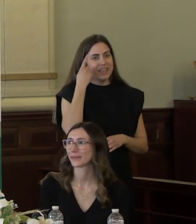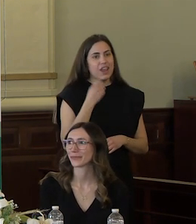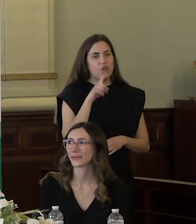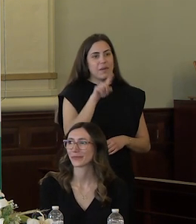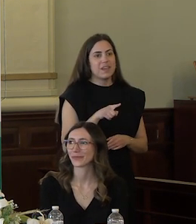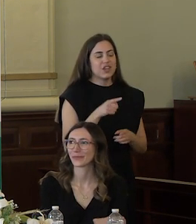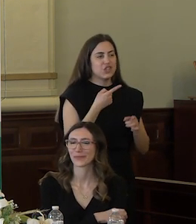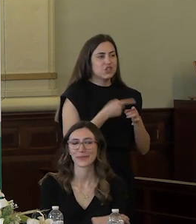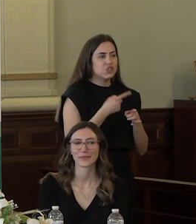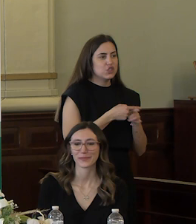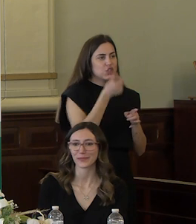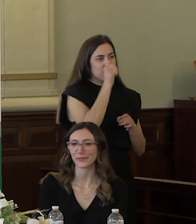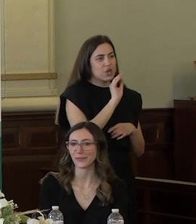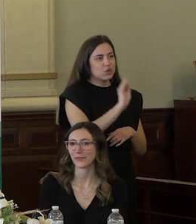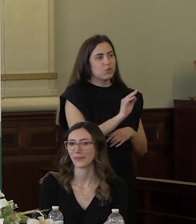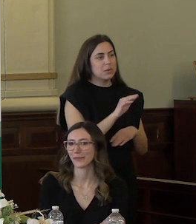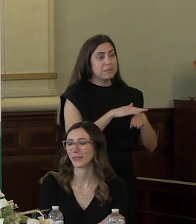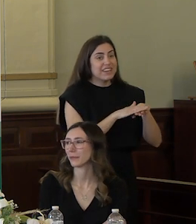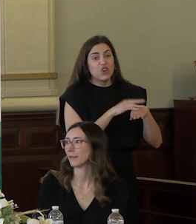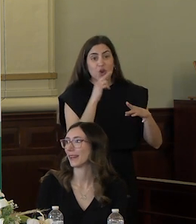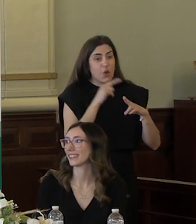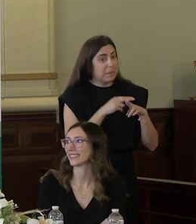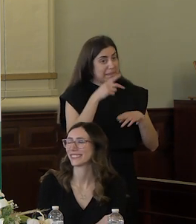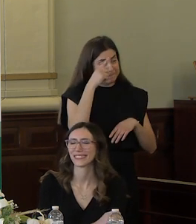sobrino. Discúlpame, no me sé tu nombre.